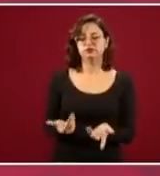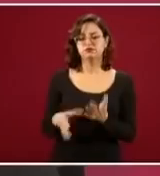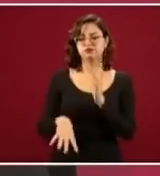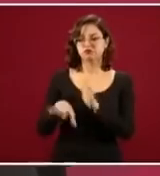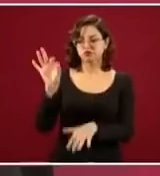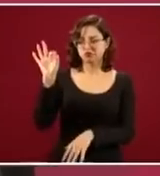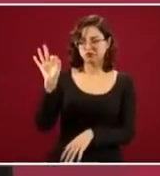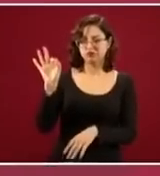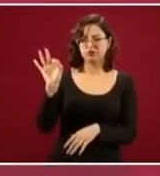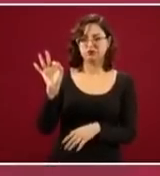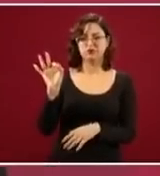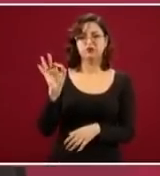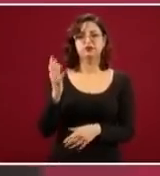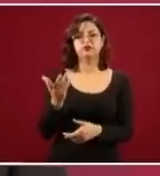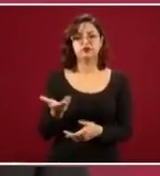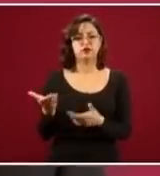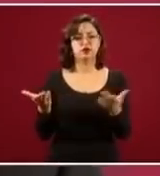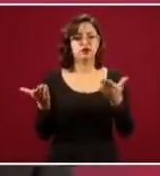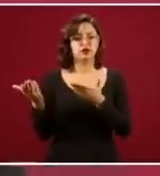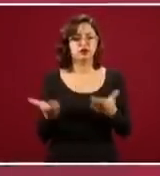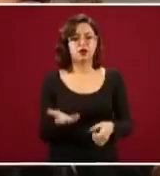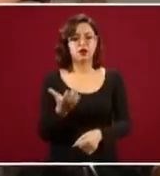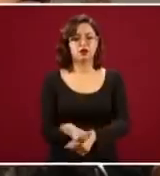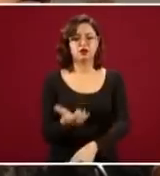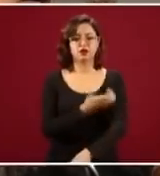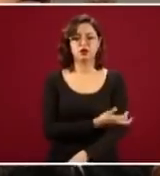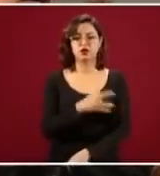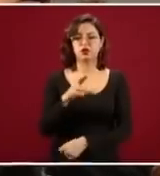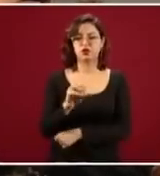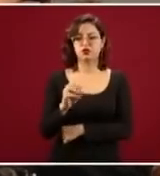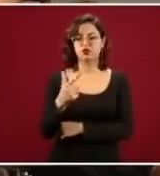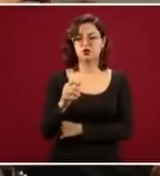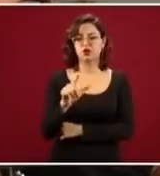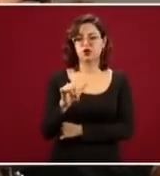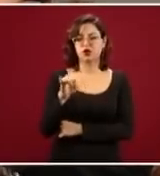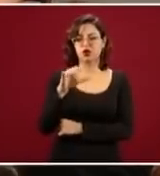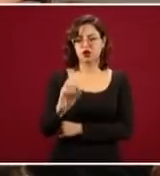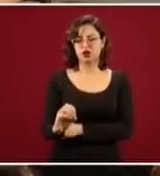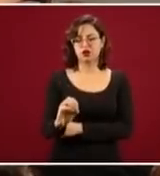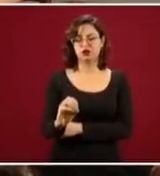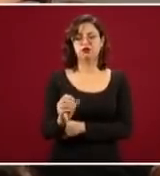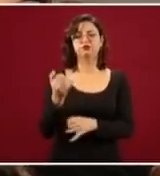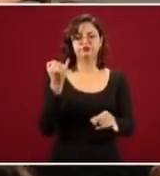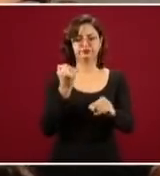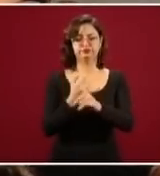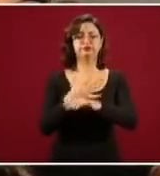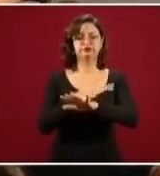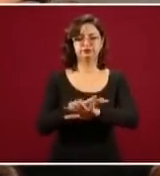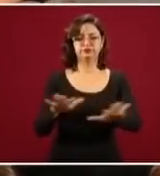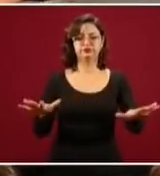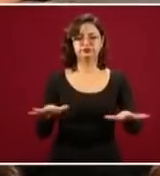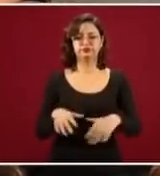eso Rogelio Jiménez Pons va a informarnos